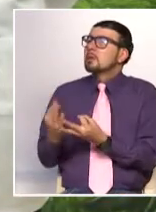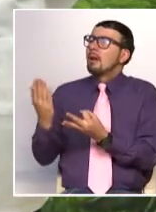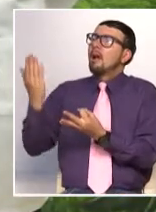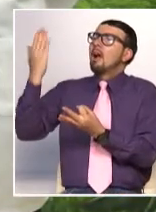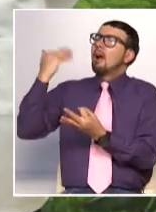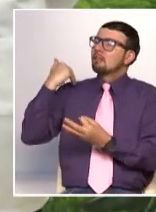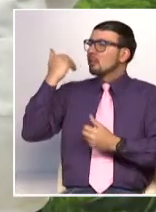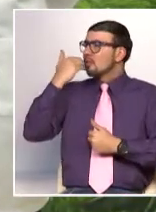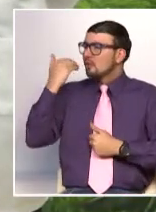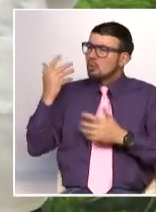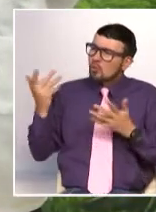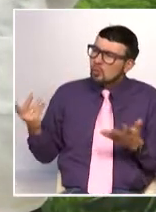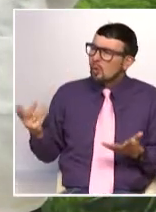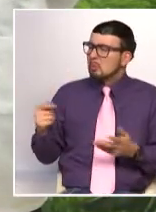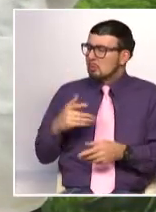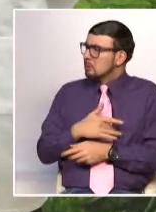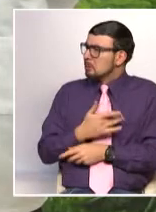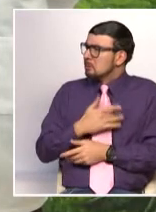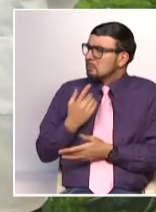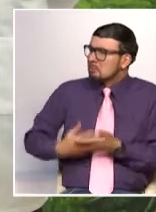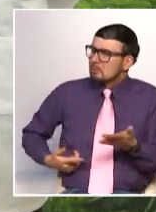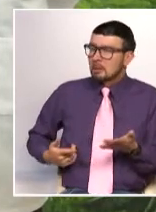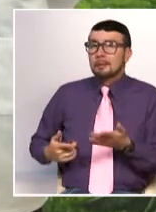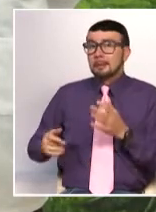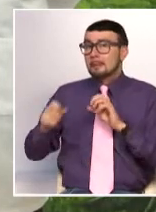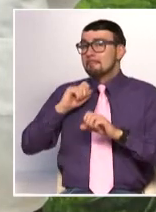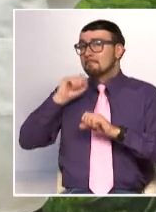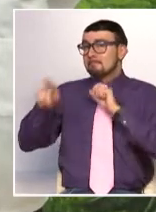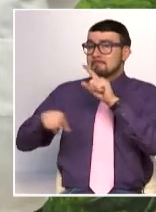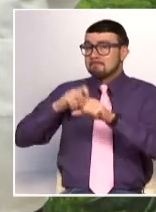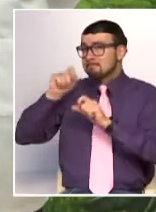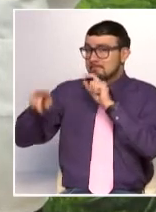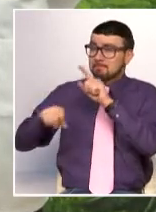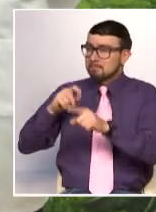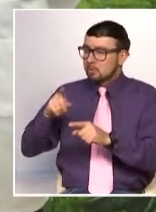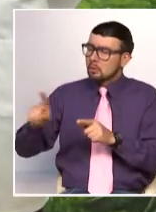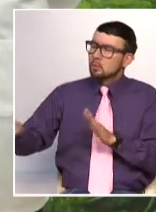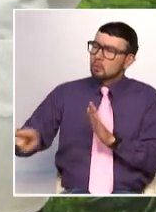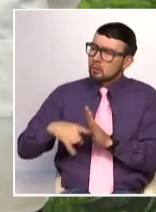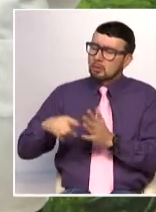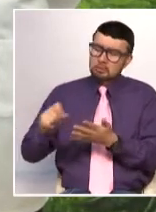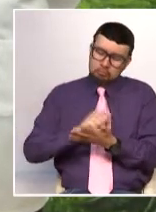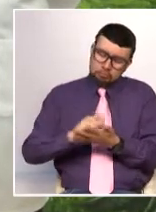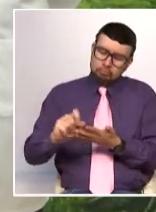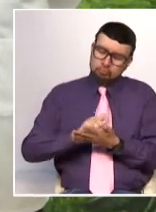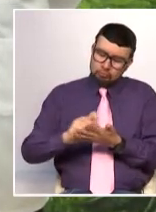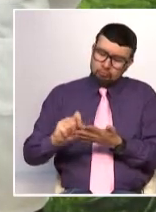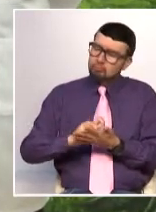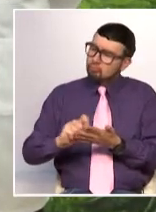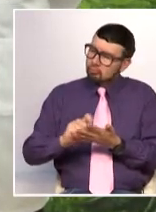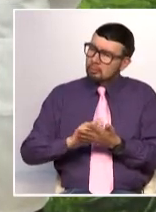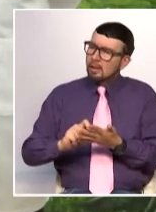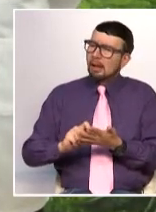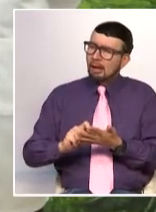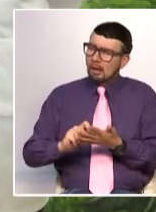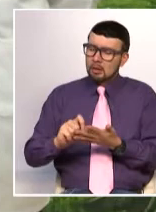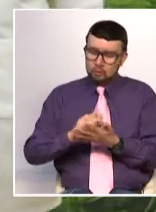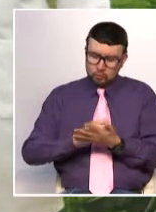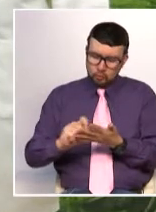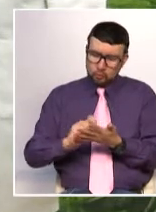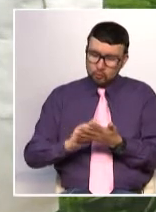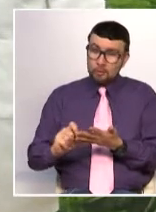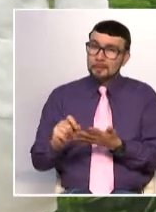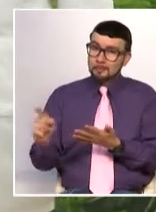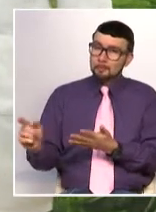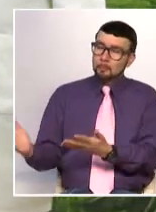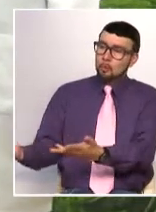más integral posible para poder recomendarle al paciente cómo cuidar la salud de una forma pues